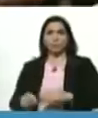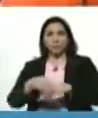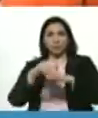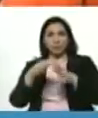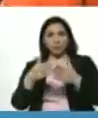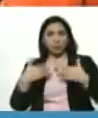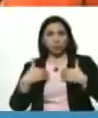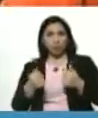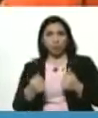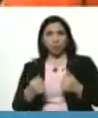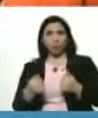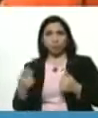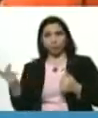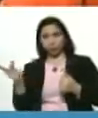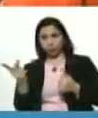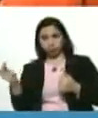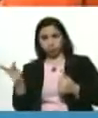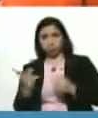salud